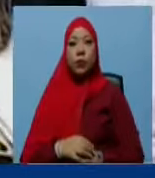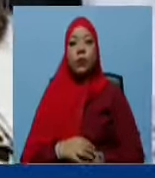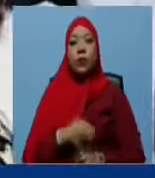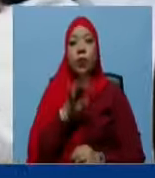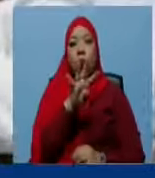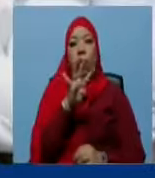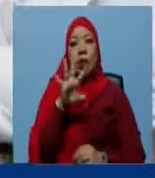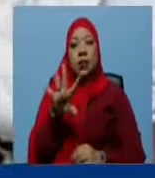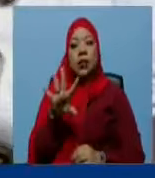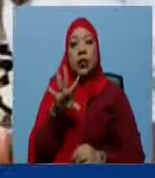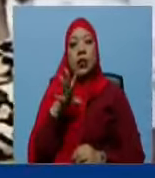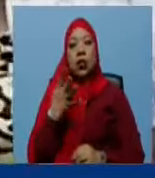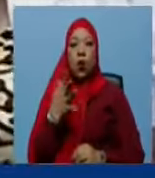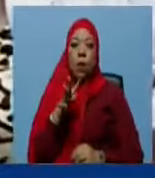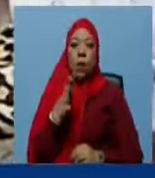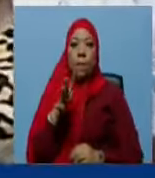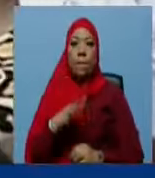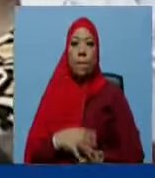45,